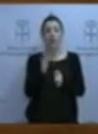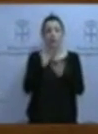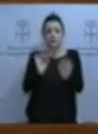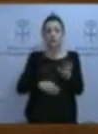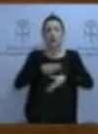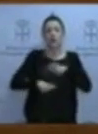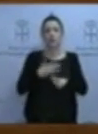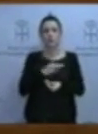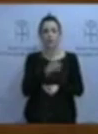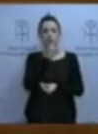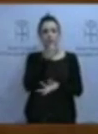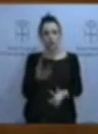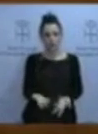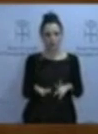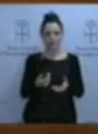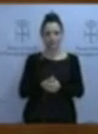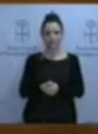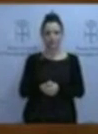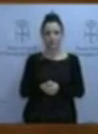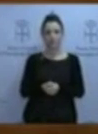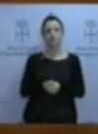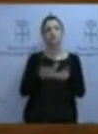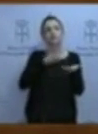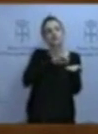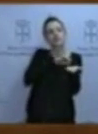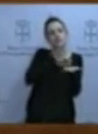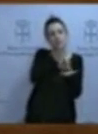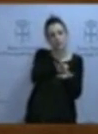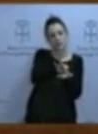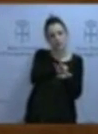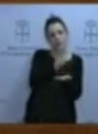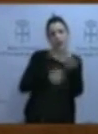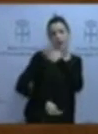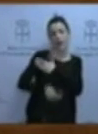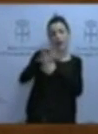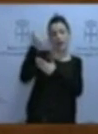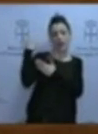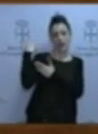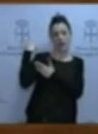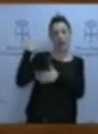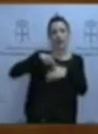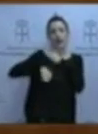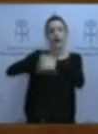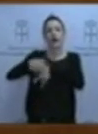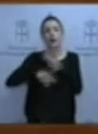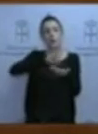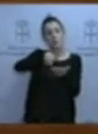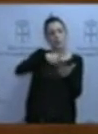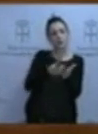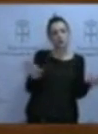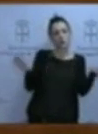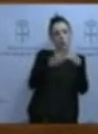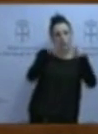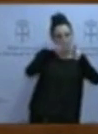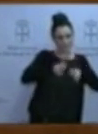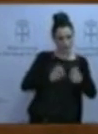duda, integrando los servicios que antes gestionaban los proyectos de estos grupos de